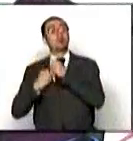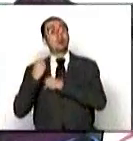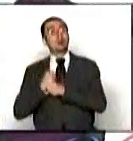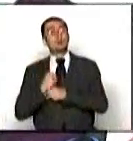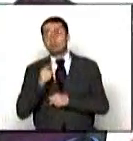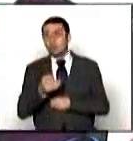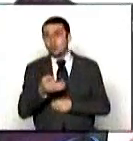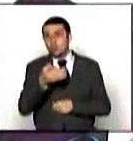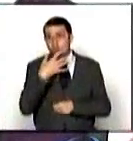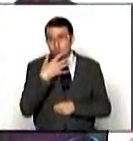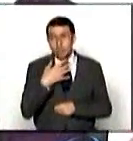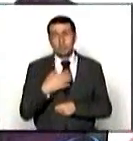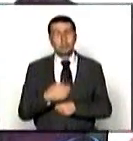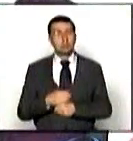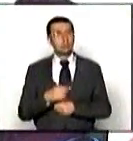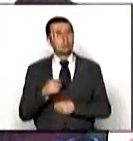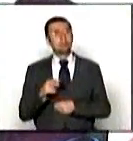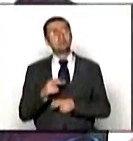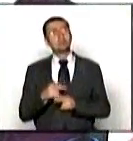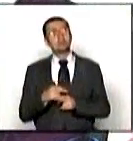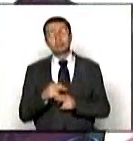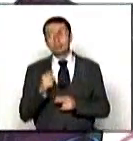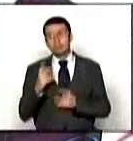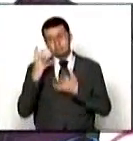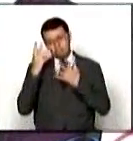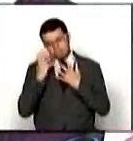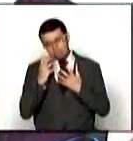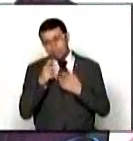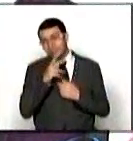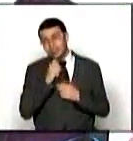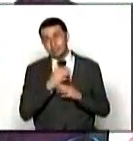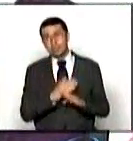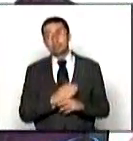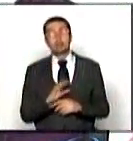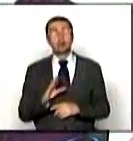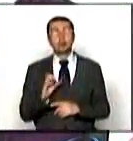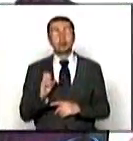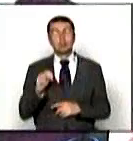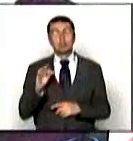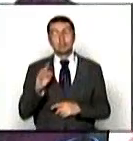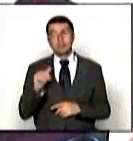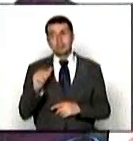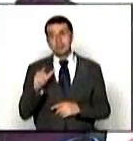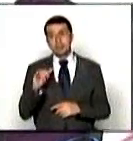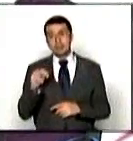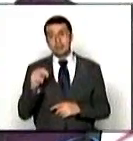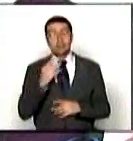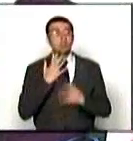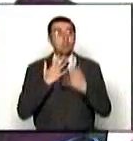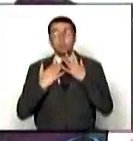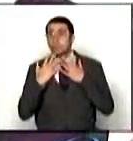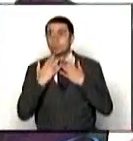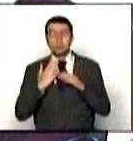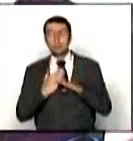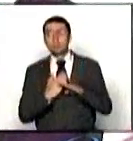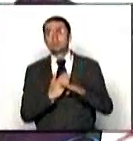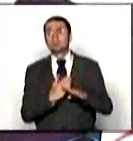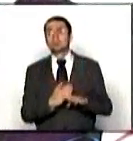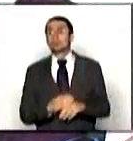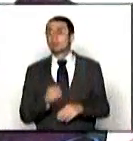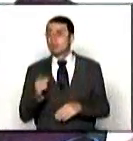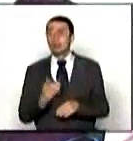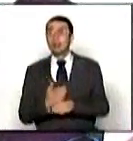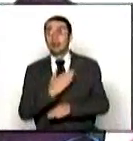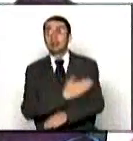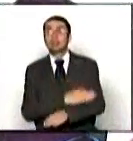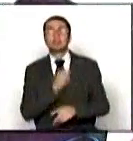medicamento que es como ejemplo la venlafaxina, que es un antidepresivo, o la sertralina, que son medicamentos para manejar la ansiedad y la depresión o la irritabilidad, antes se vendía